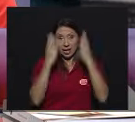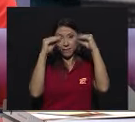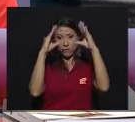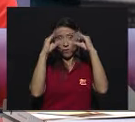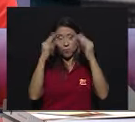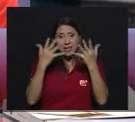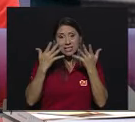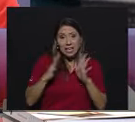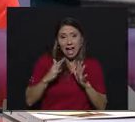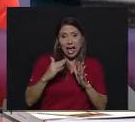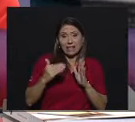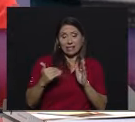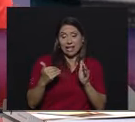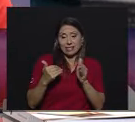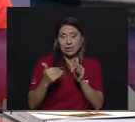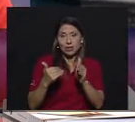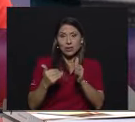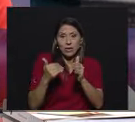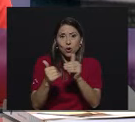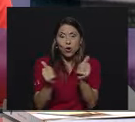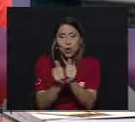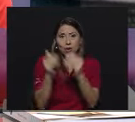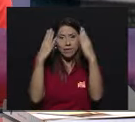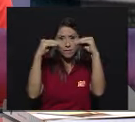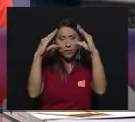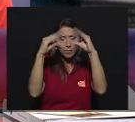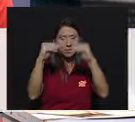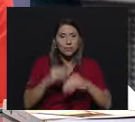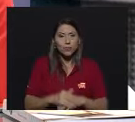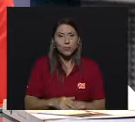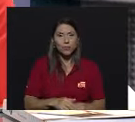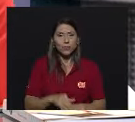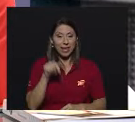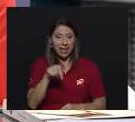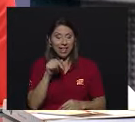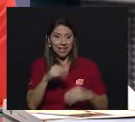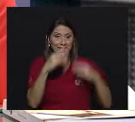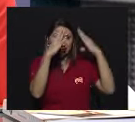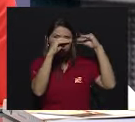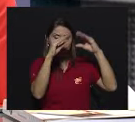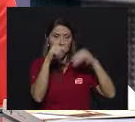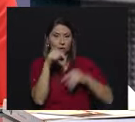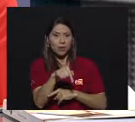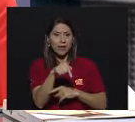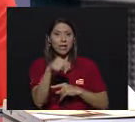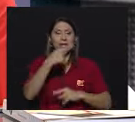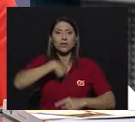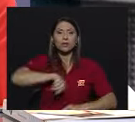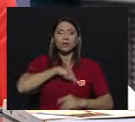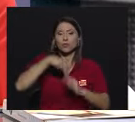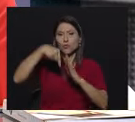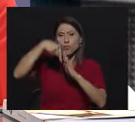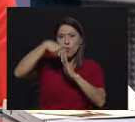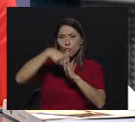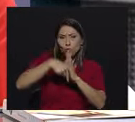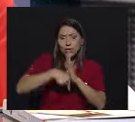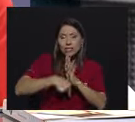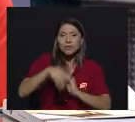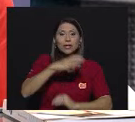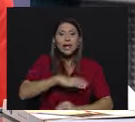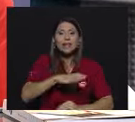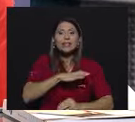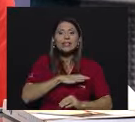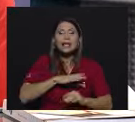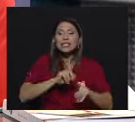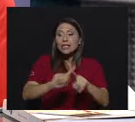aproximaciones sucesivas con la información disponible. En este informe en particular profundizamos en las características